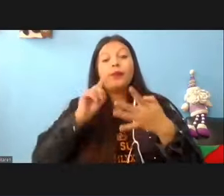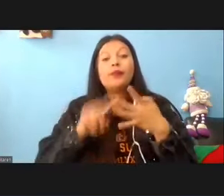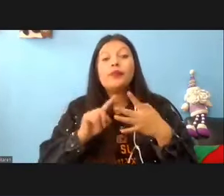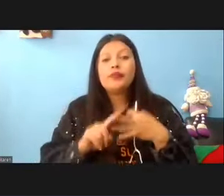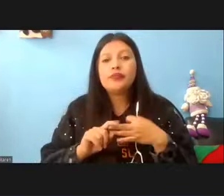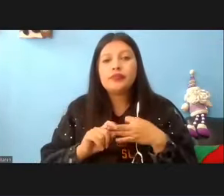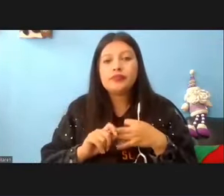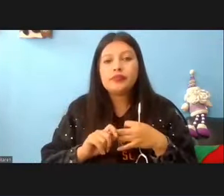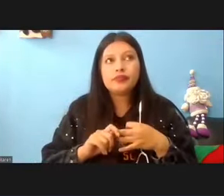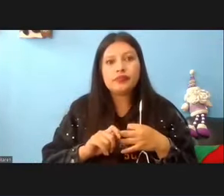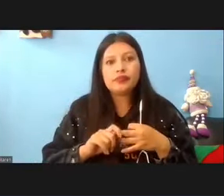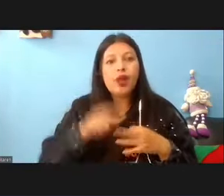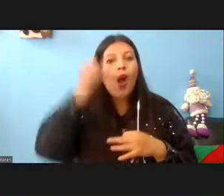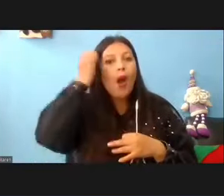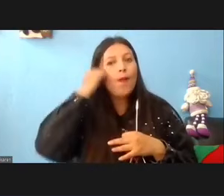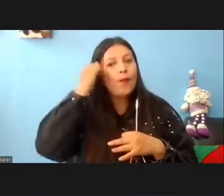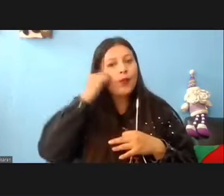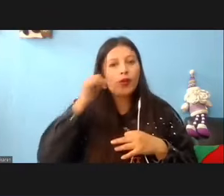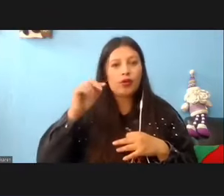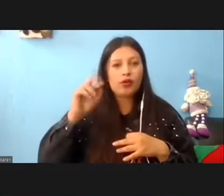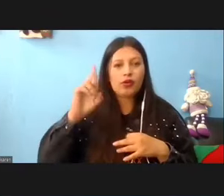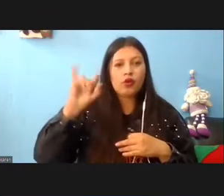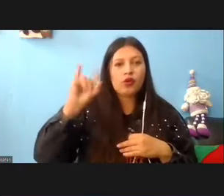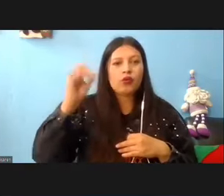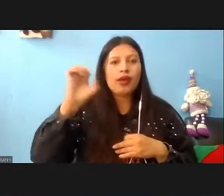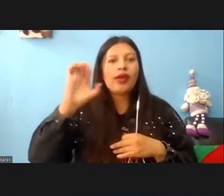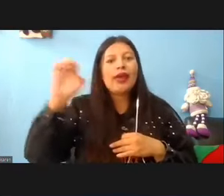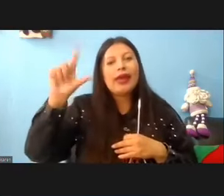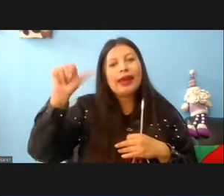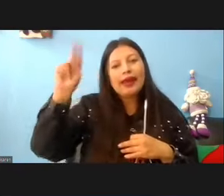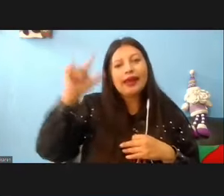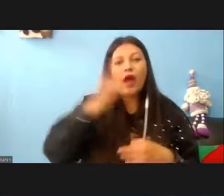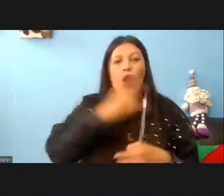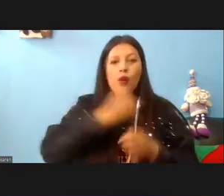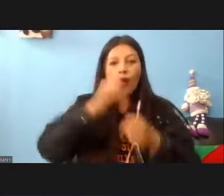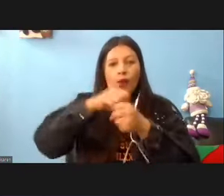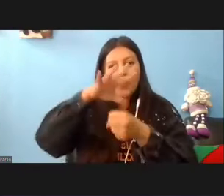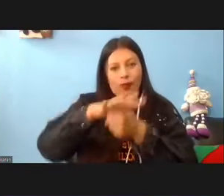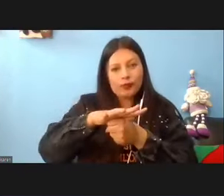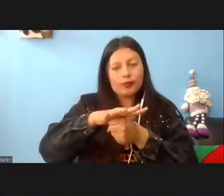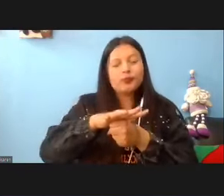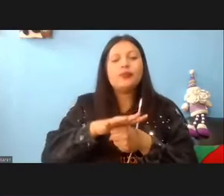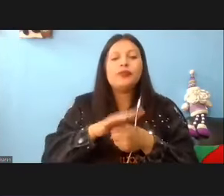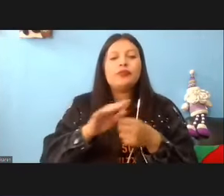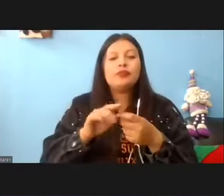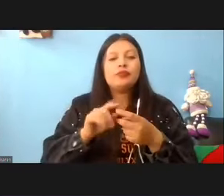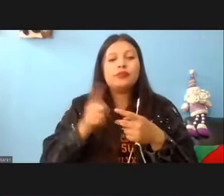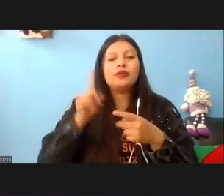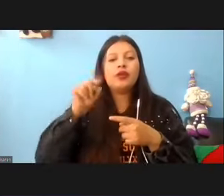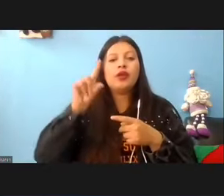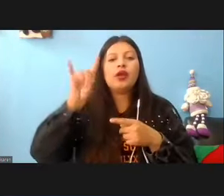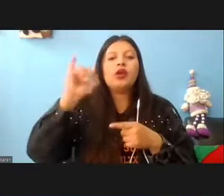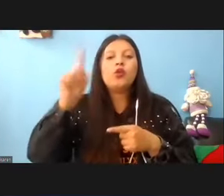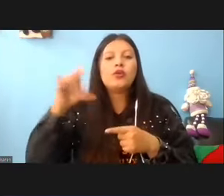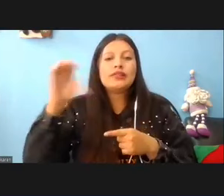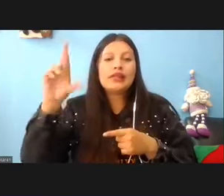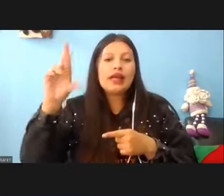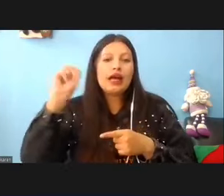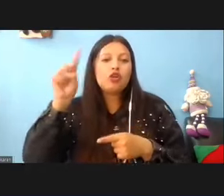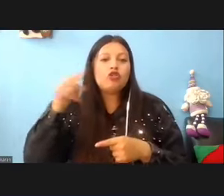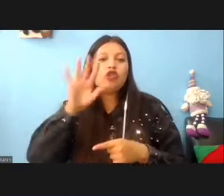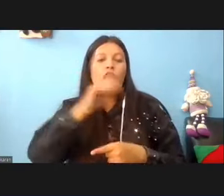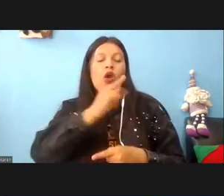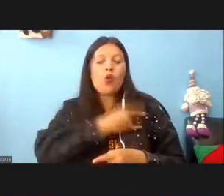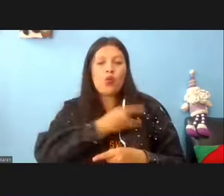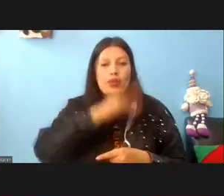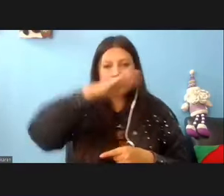como coordinadora la profesora Rudelena Vallejo de la Universidad Distrital Francisco José de Caldas y Luis Carlos Toro de la Universidad de